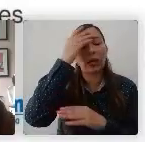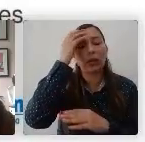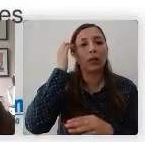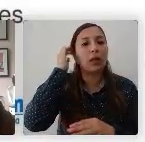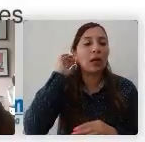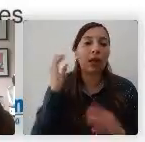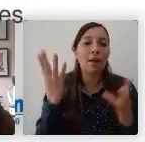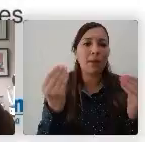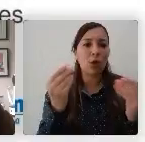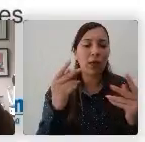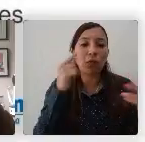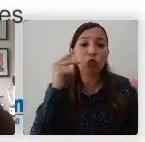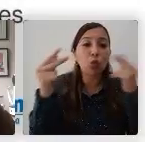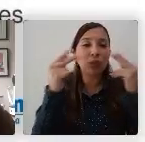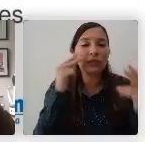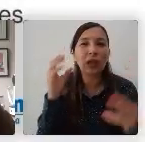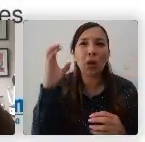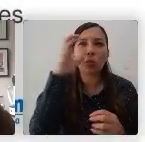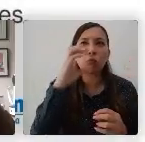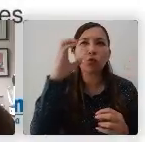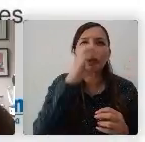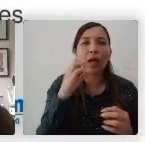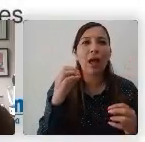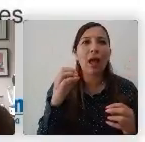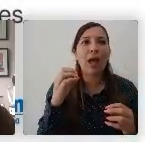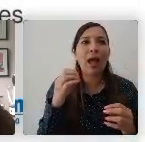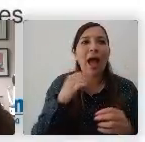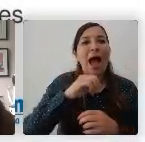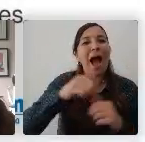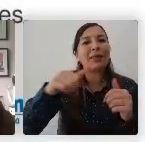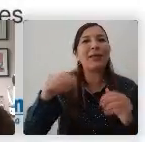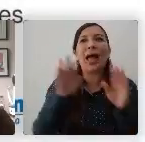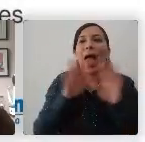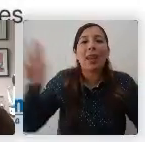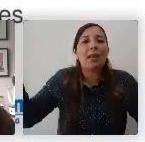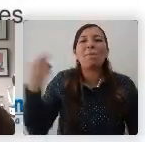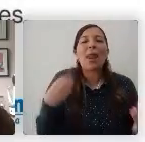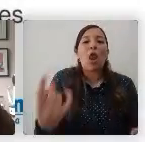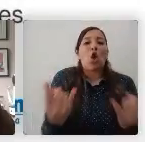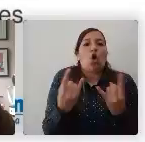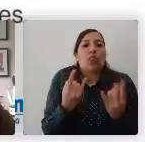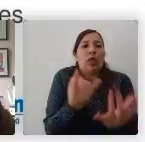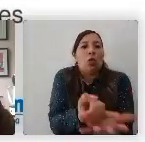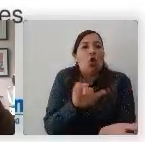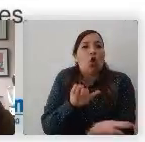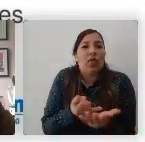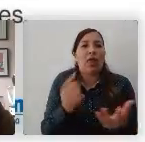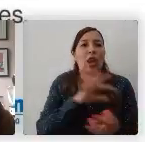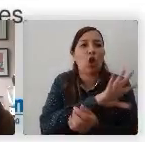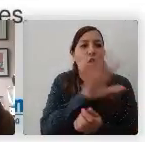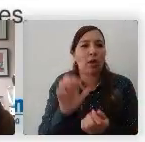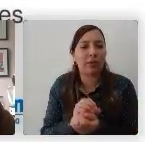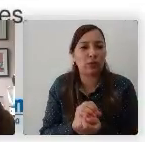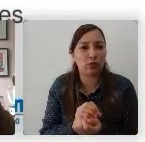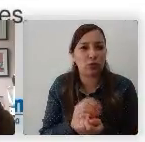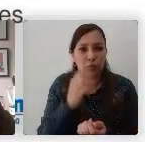mayoría de turistas buscaría actividades al aire libre para evitar el contagio y justamente la